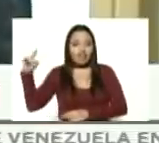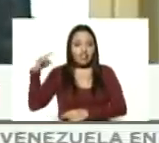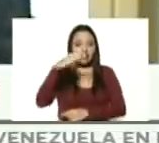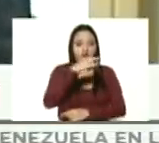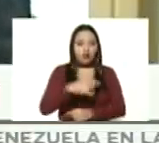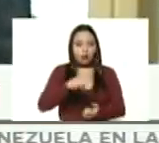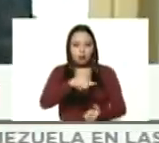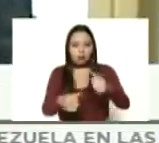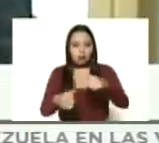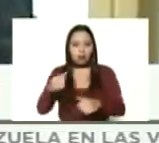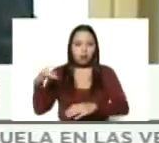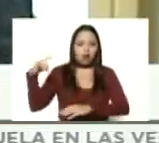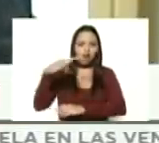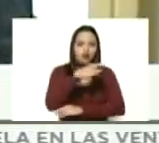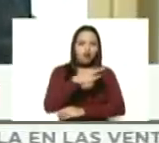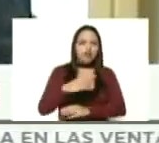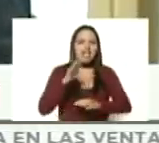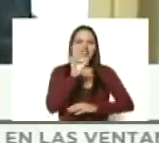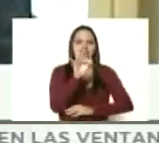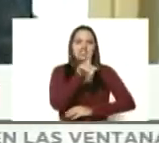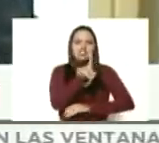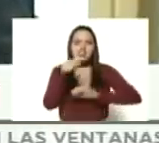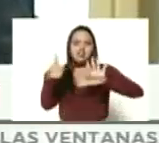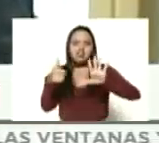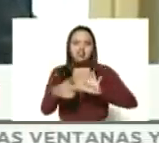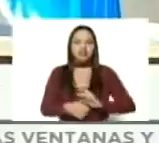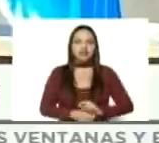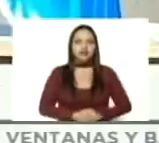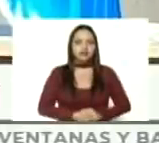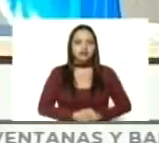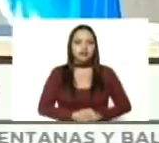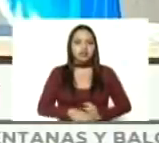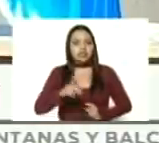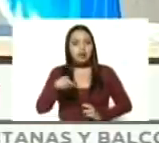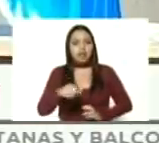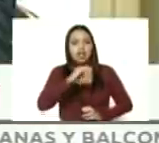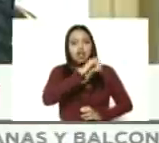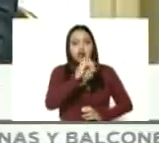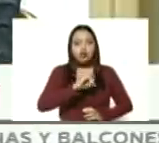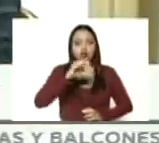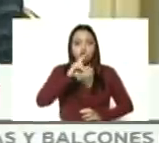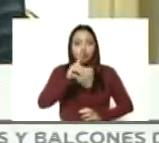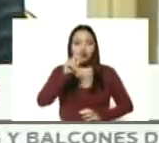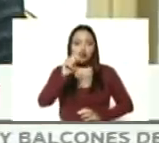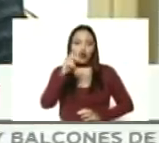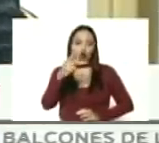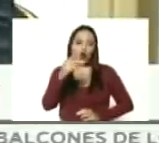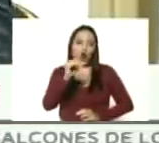piloto de F-16 y de Sukhoi.